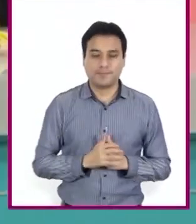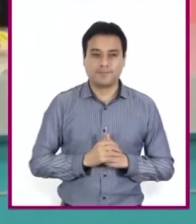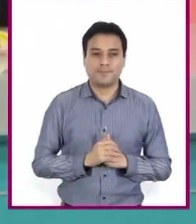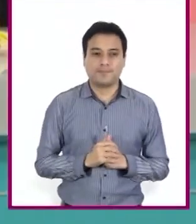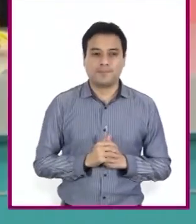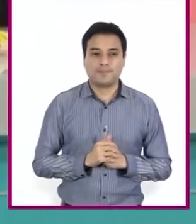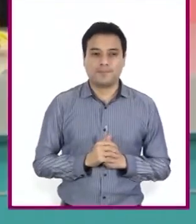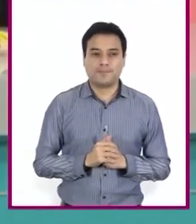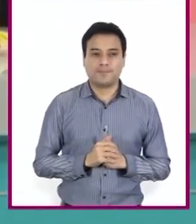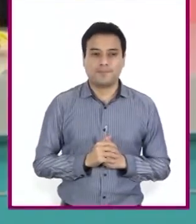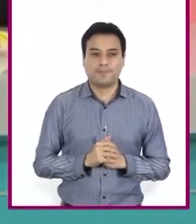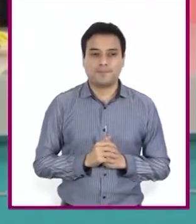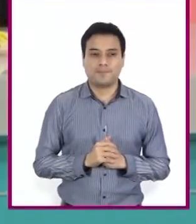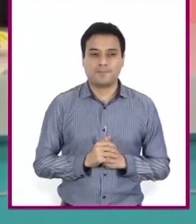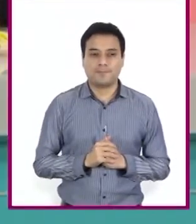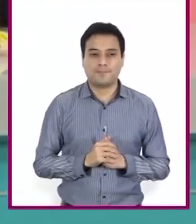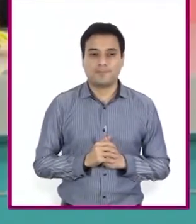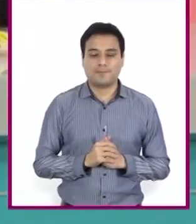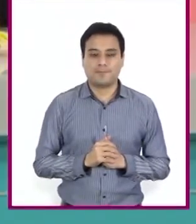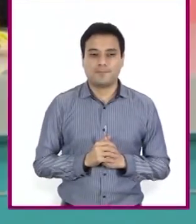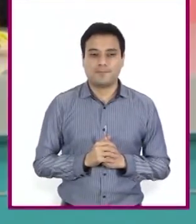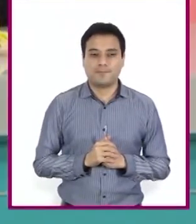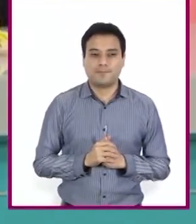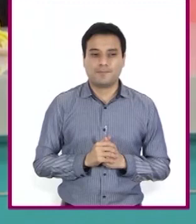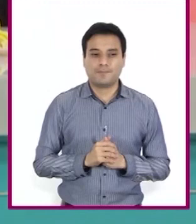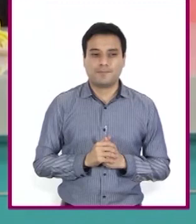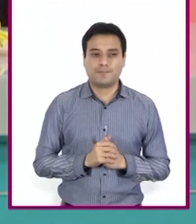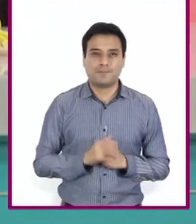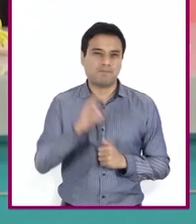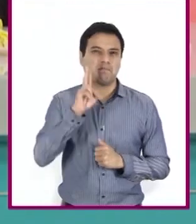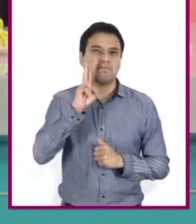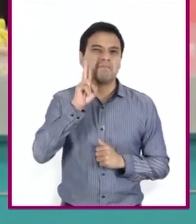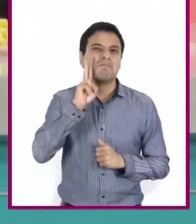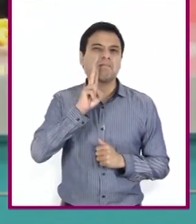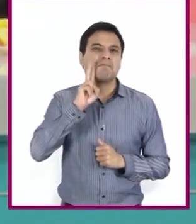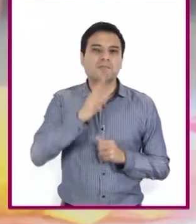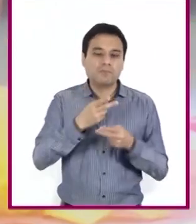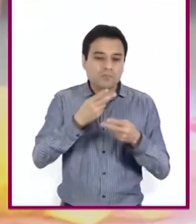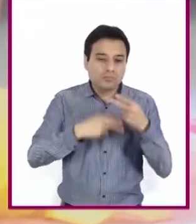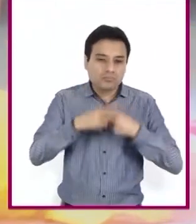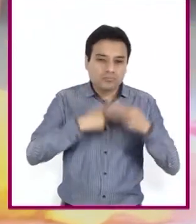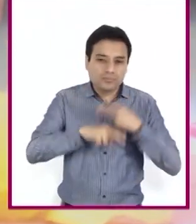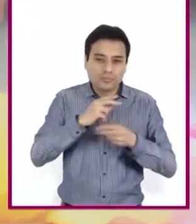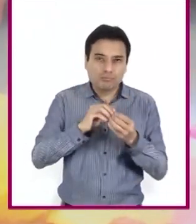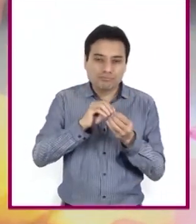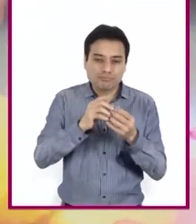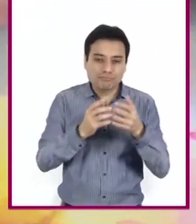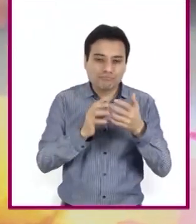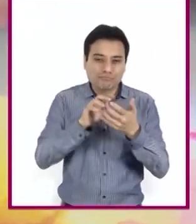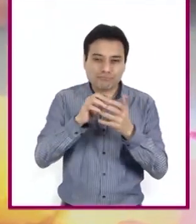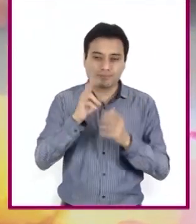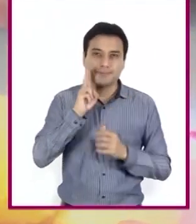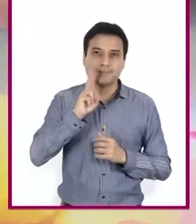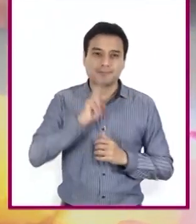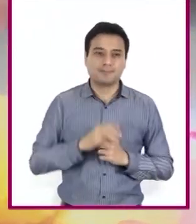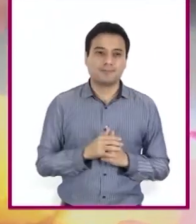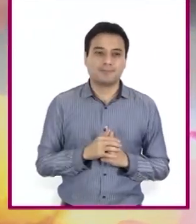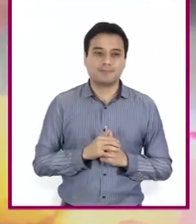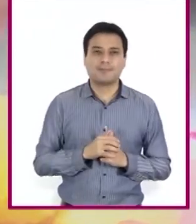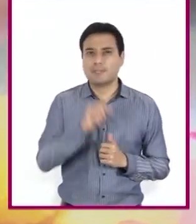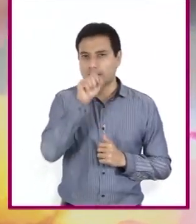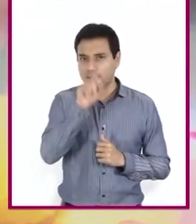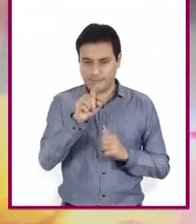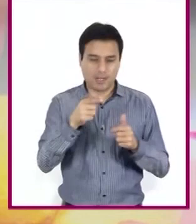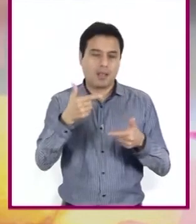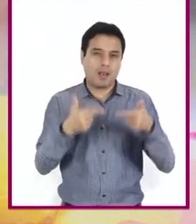Aquí se va a realizar una reacción química. También se le agregamos el limón a la leche.